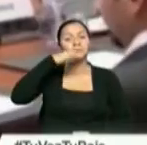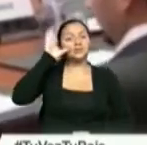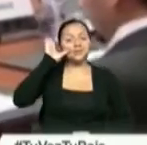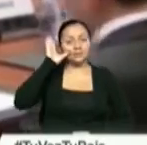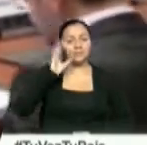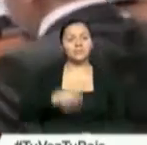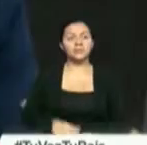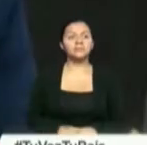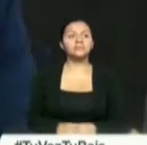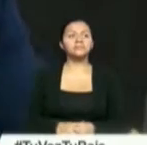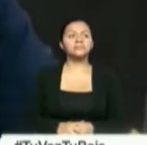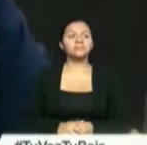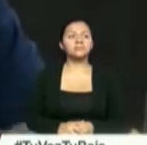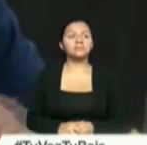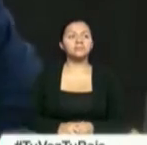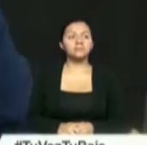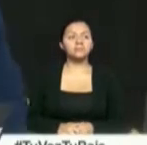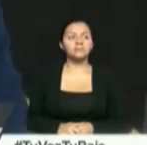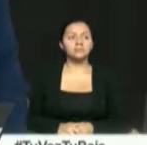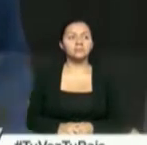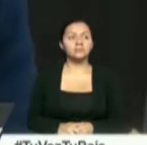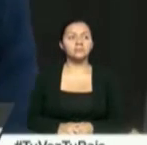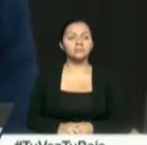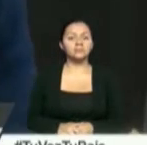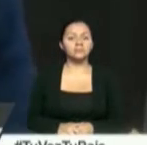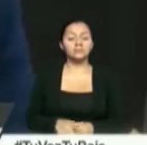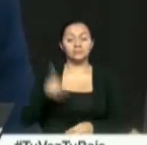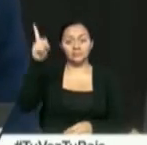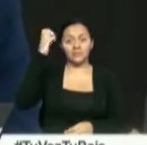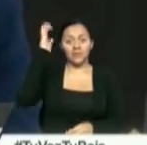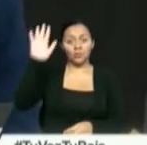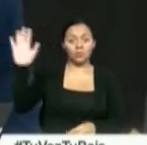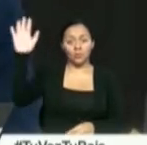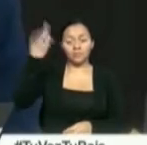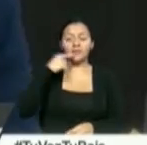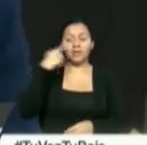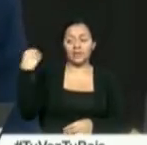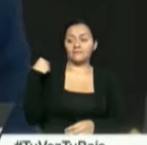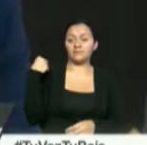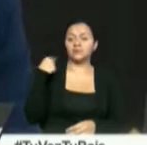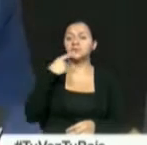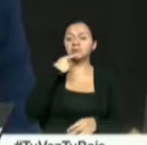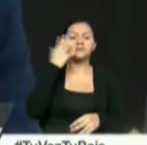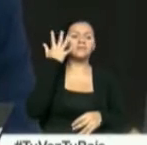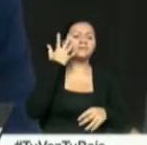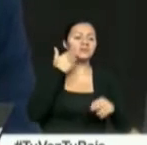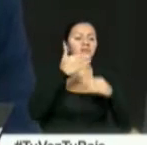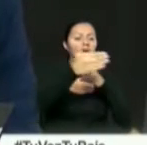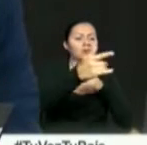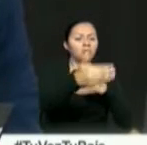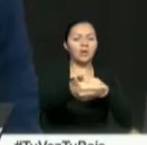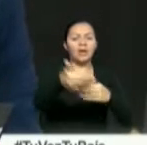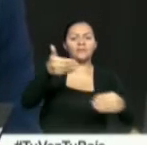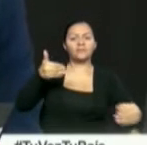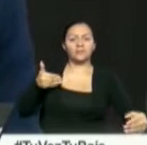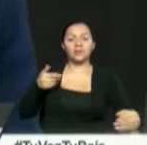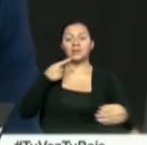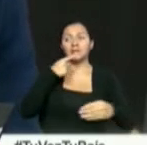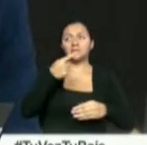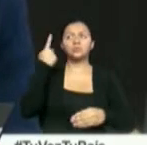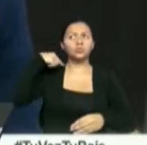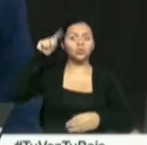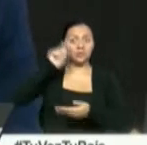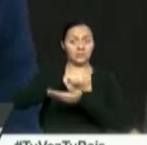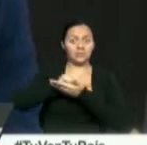que acaban de adelantar el tratamiento de la ratificación del acuerdo comercial como yo lo había anunciado la semana